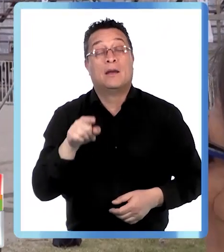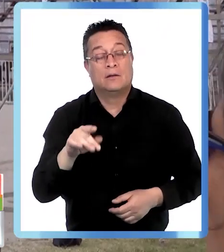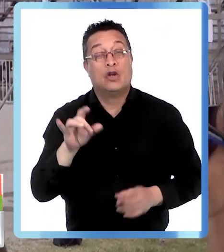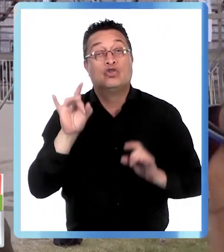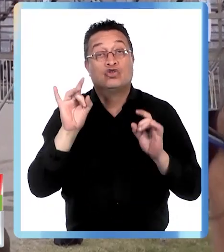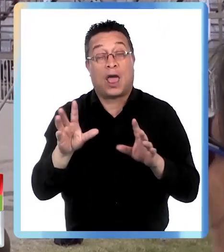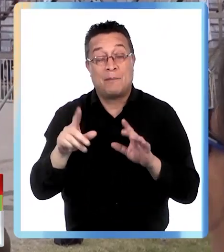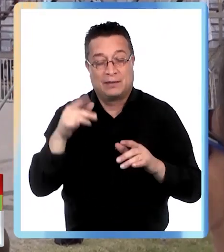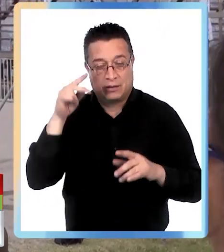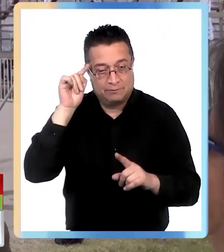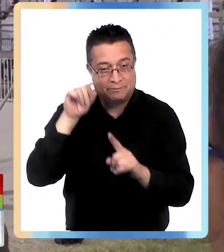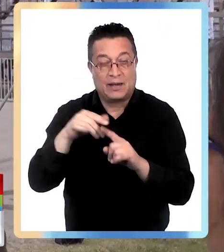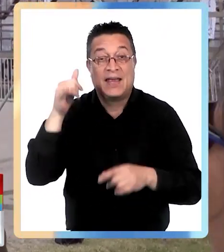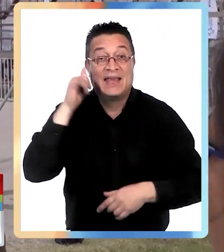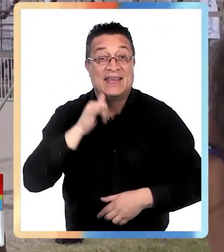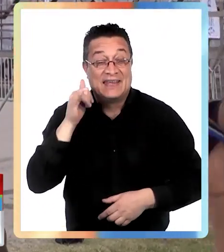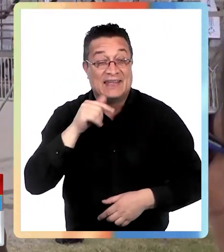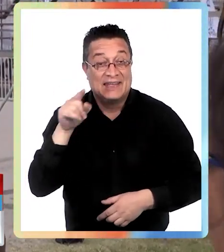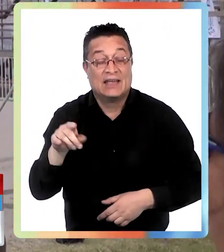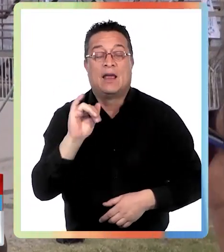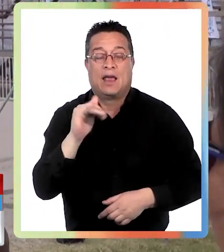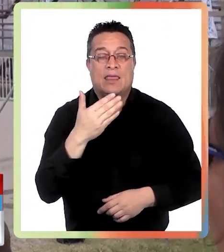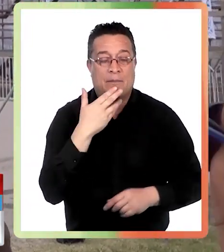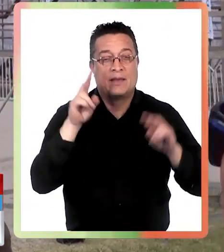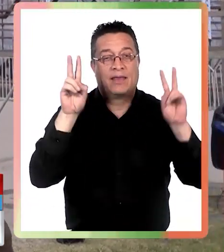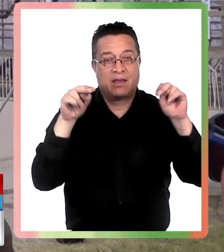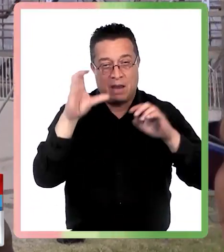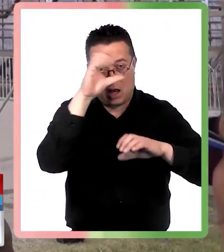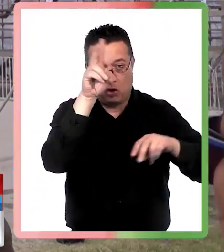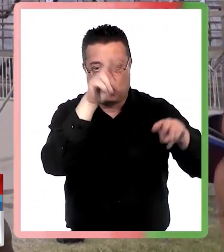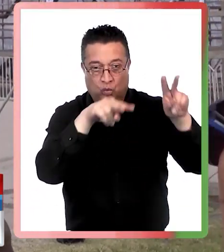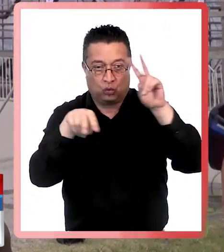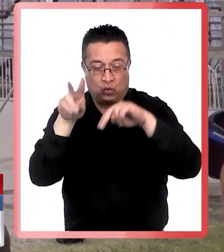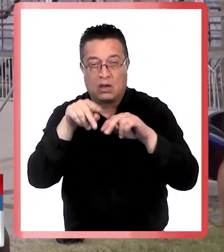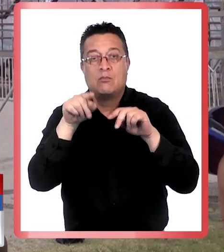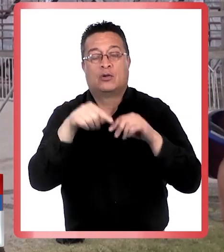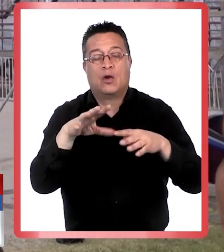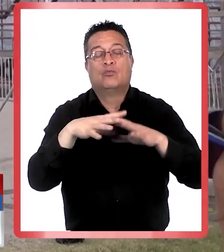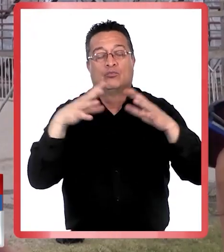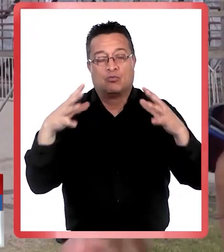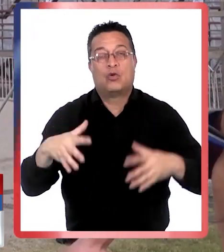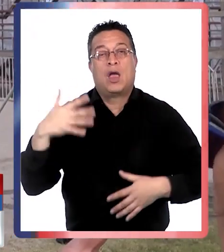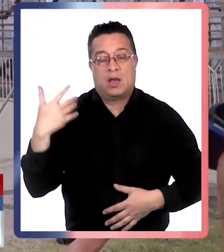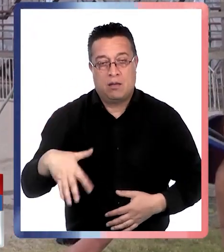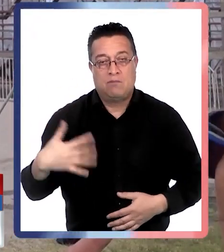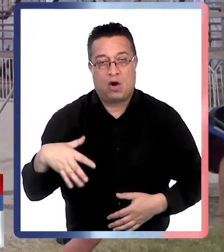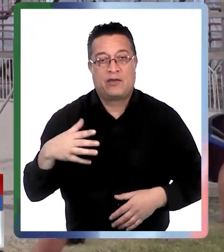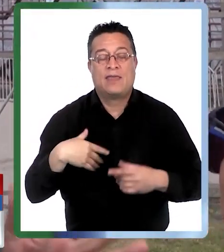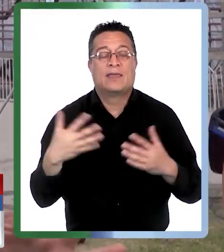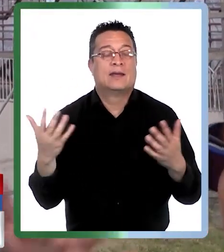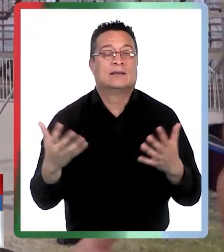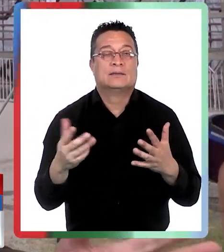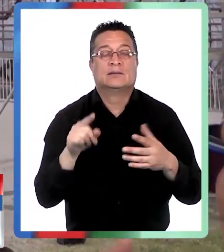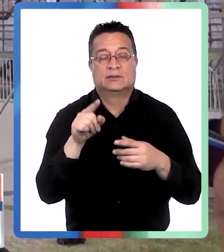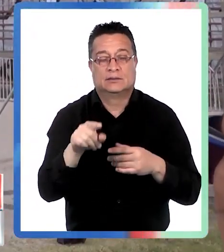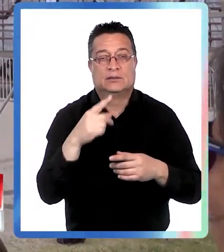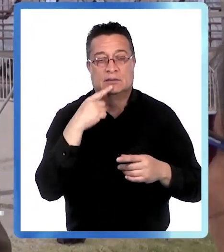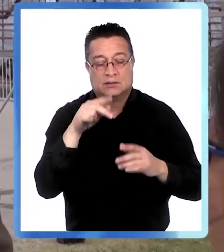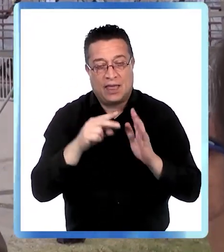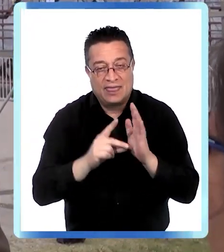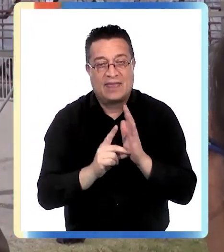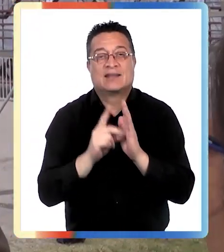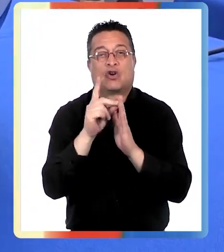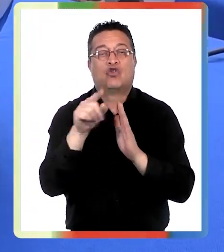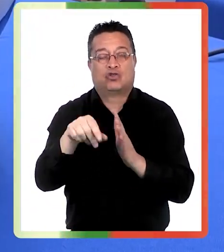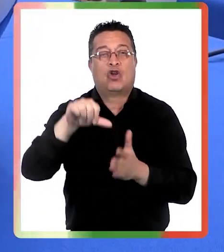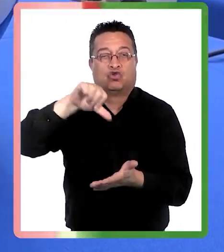visualizar y kique a nivel internacional sino también para el tema del turismo que es un factor también importante dentro de lo que es las palancas de desarrollo